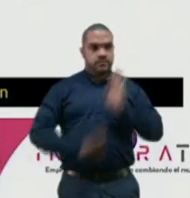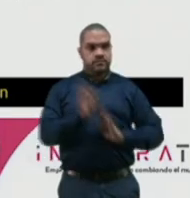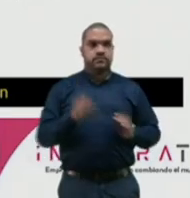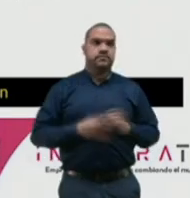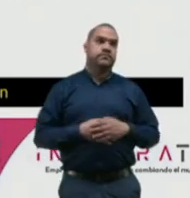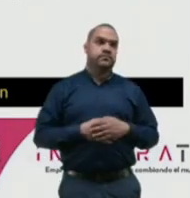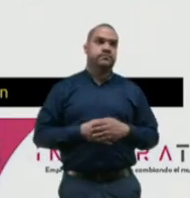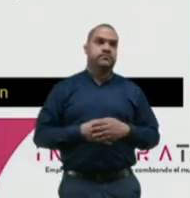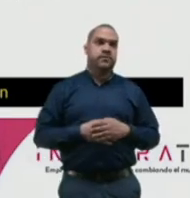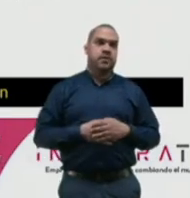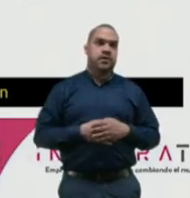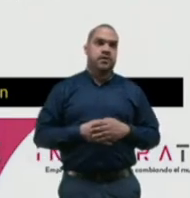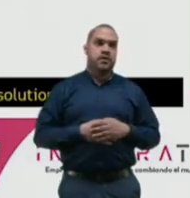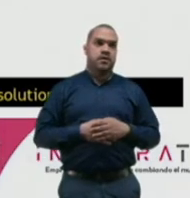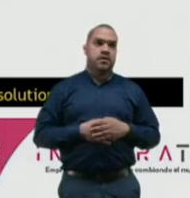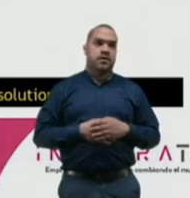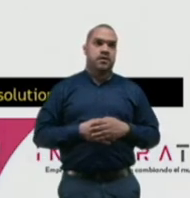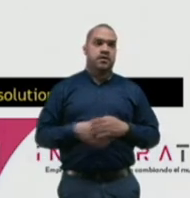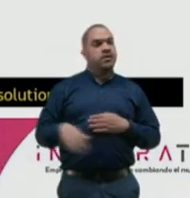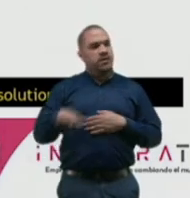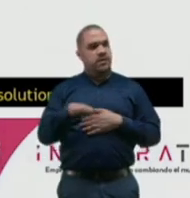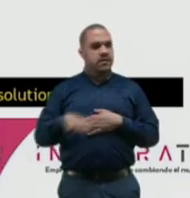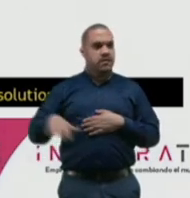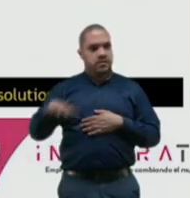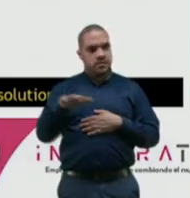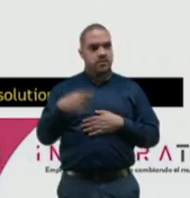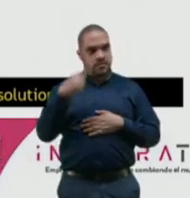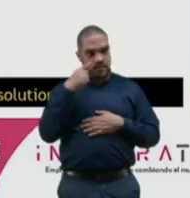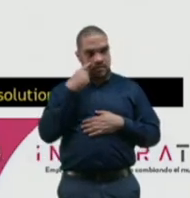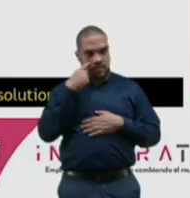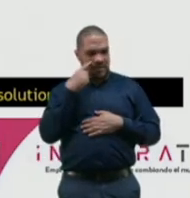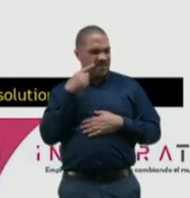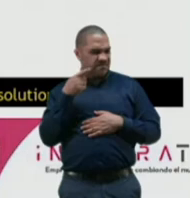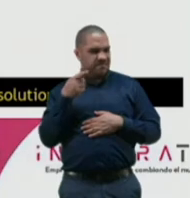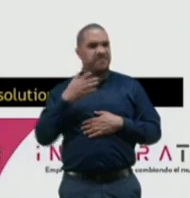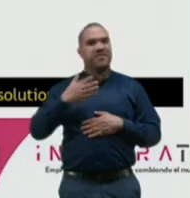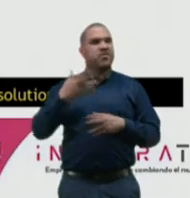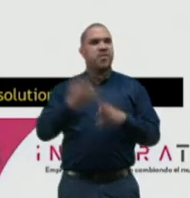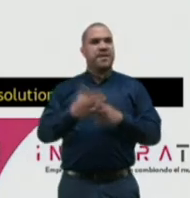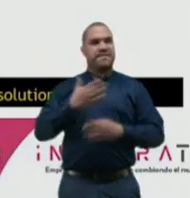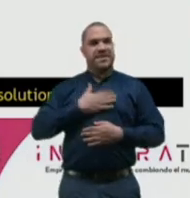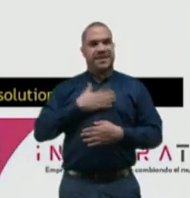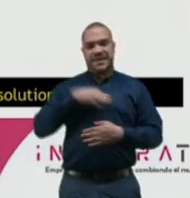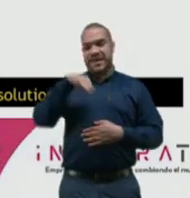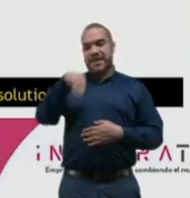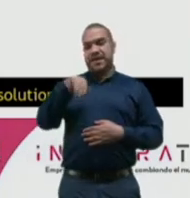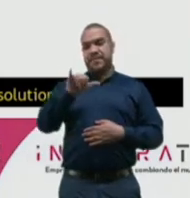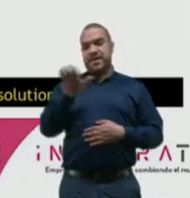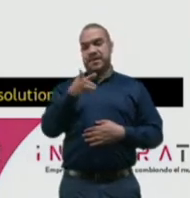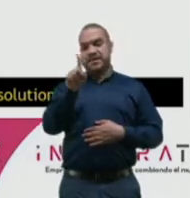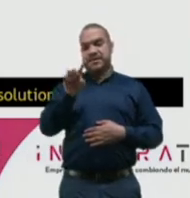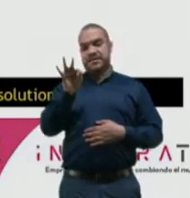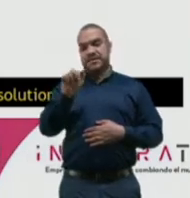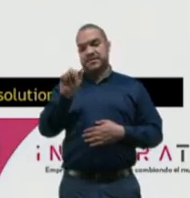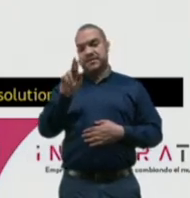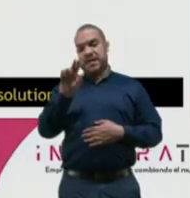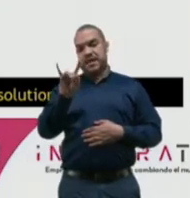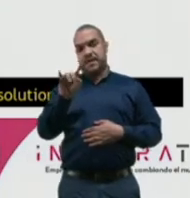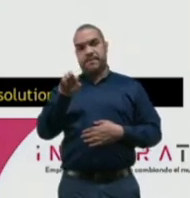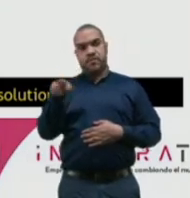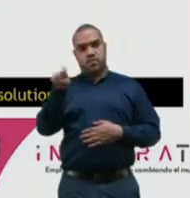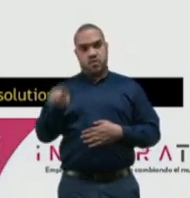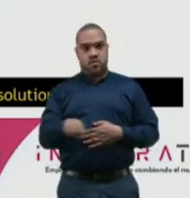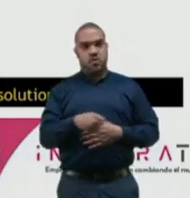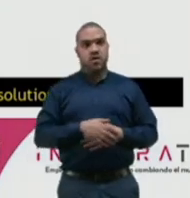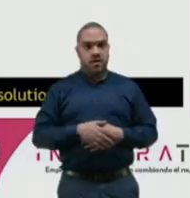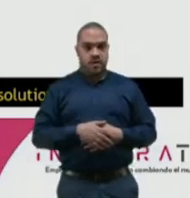poco más, déjenme hablarles un poco más de mí y de mis startups. Al final del día, creo startups. Y muchas